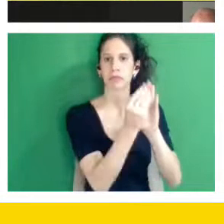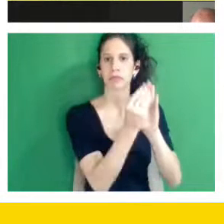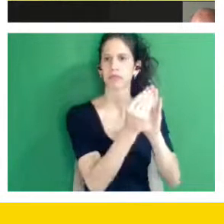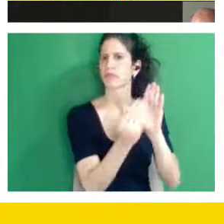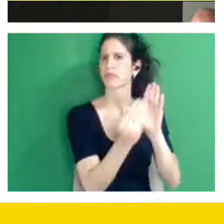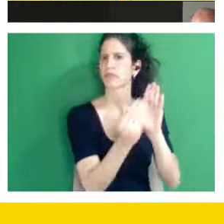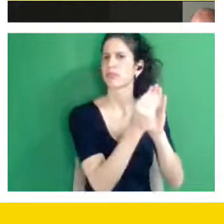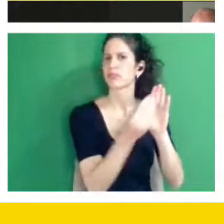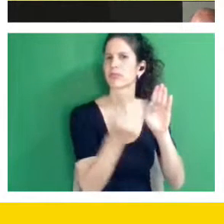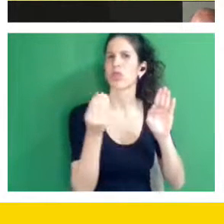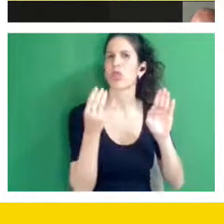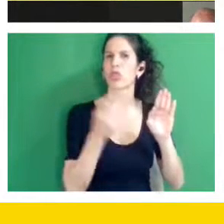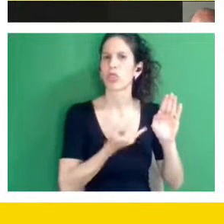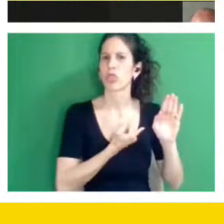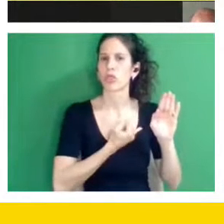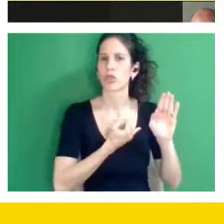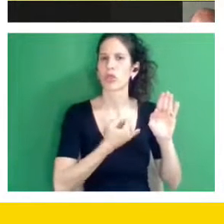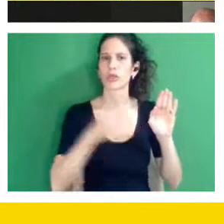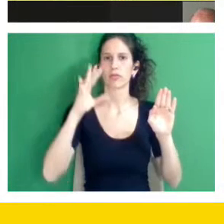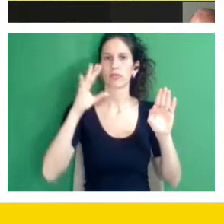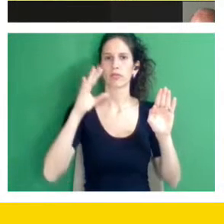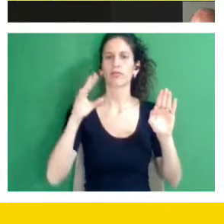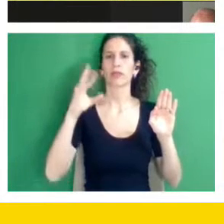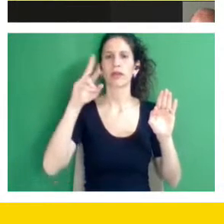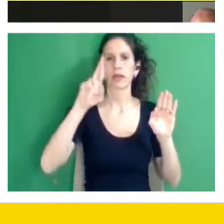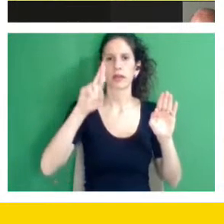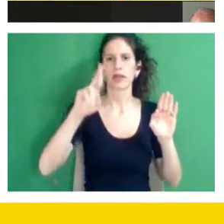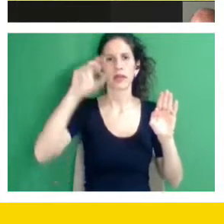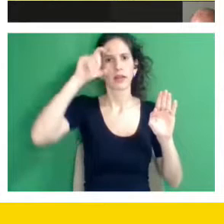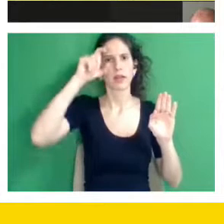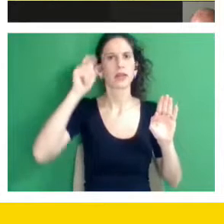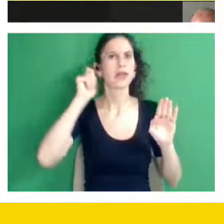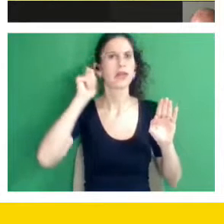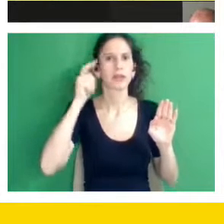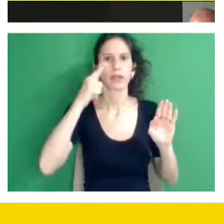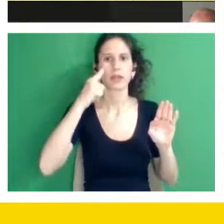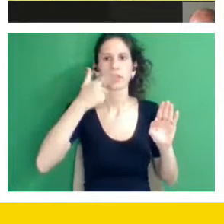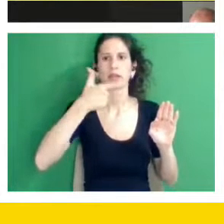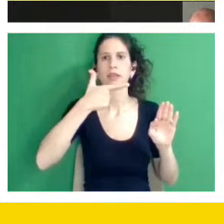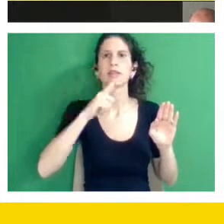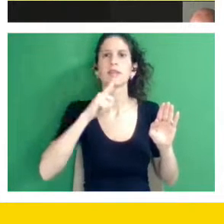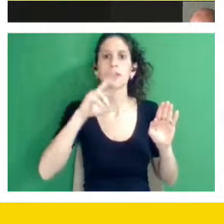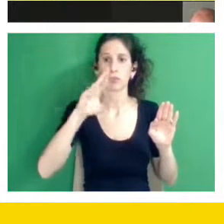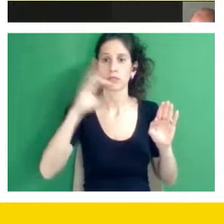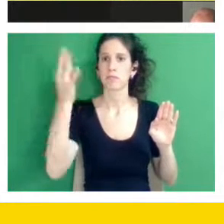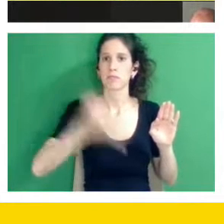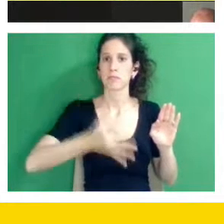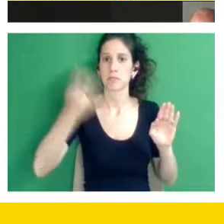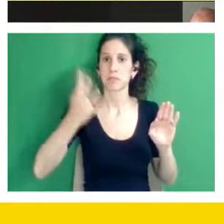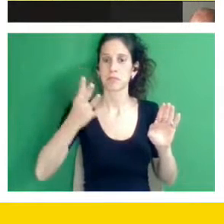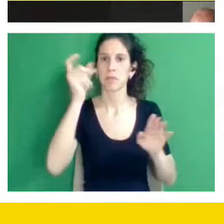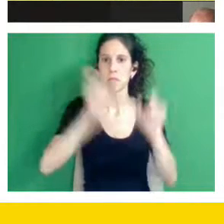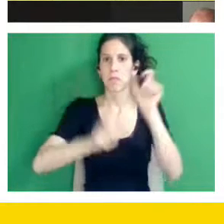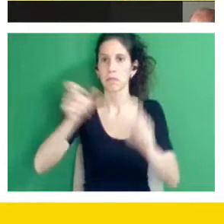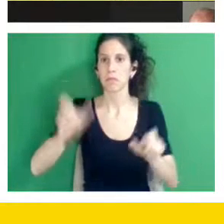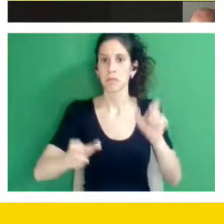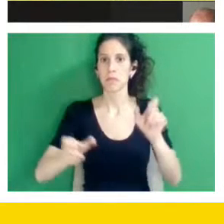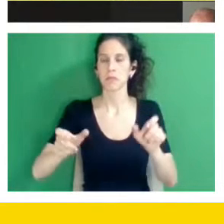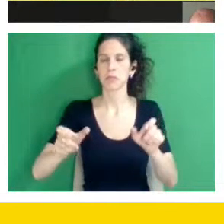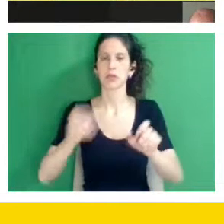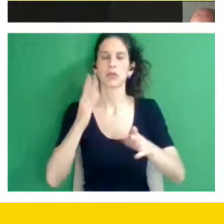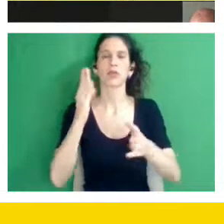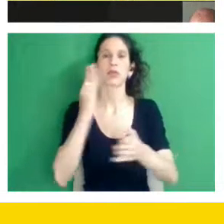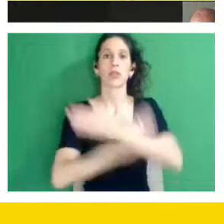Discapacidad. Pero a pesar de que este registro existe desde hace 20 años, solo tiene inscritos a menos